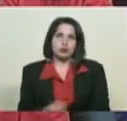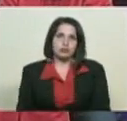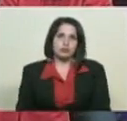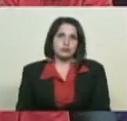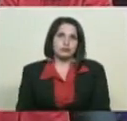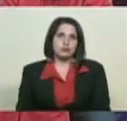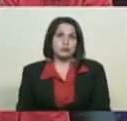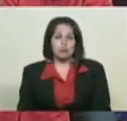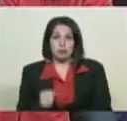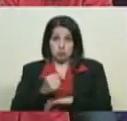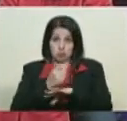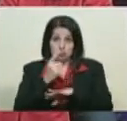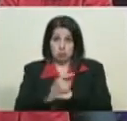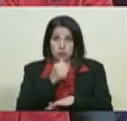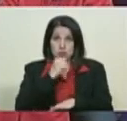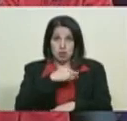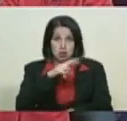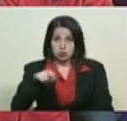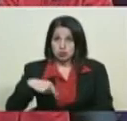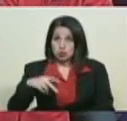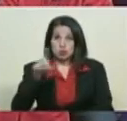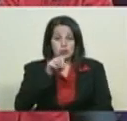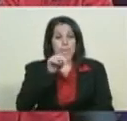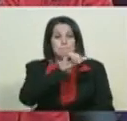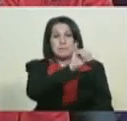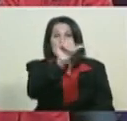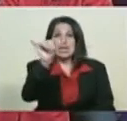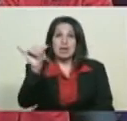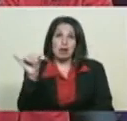dedos. ¿Por culpa de nosotros? No. Por culpa de ellos.